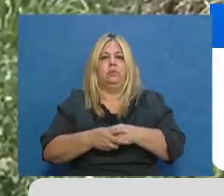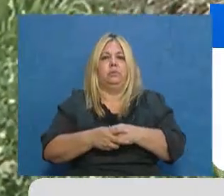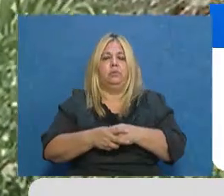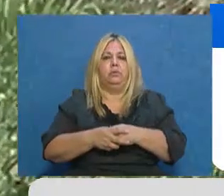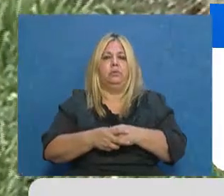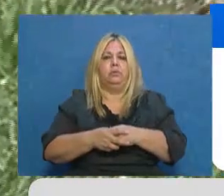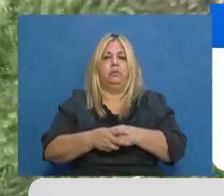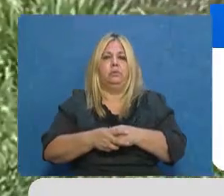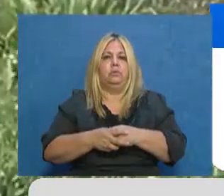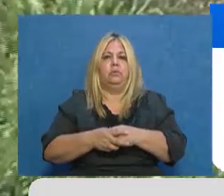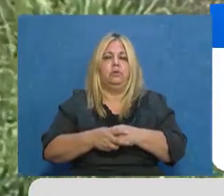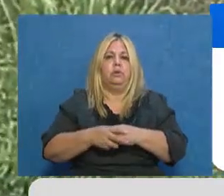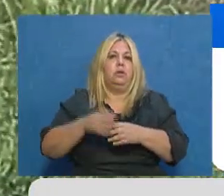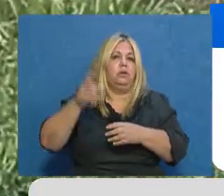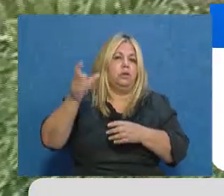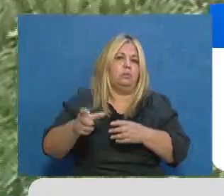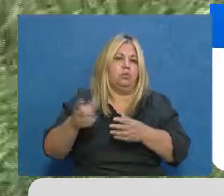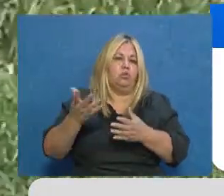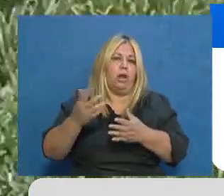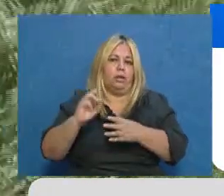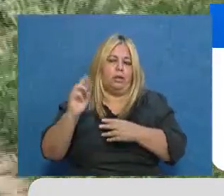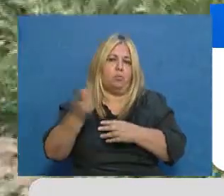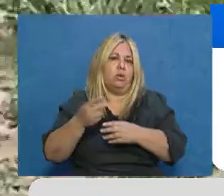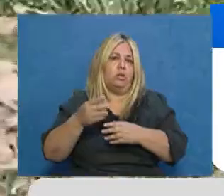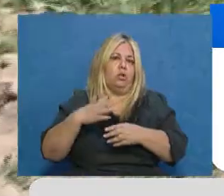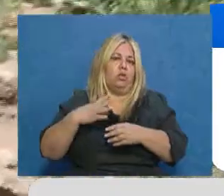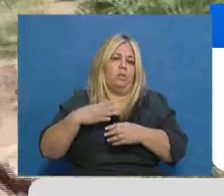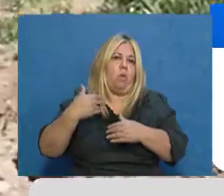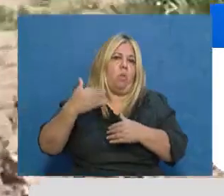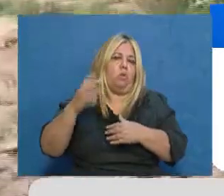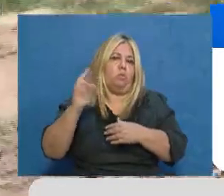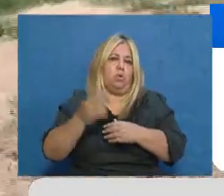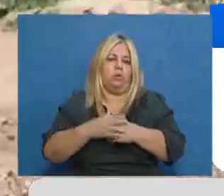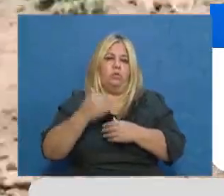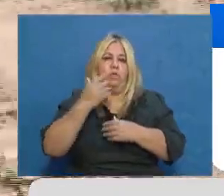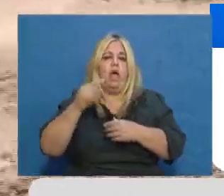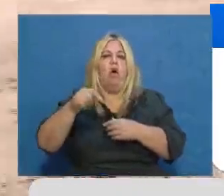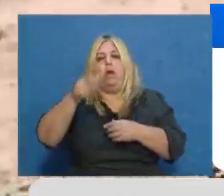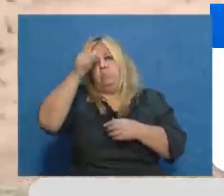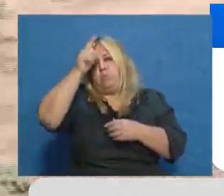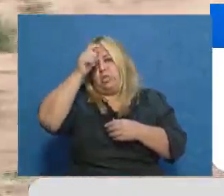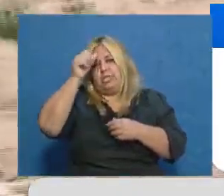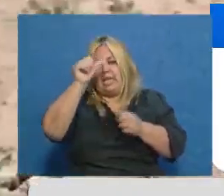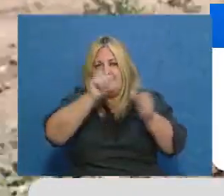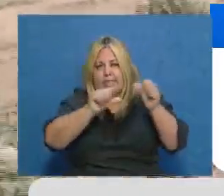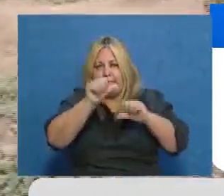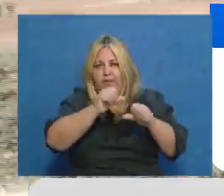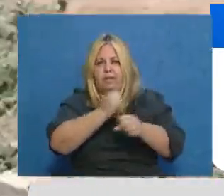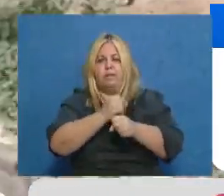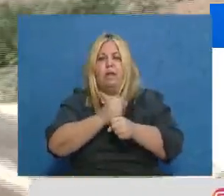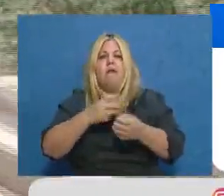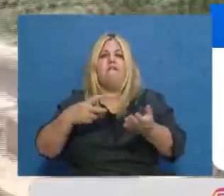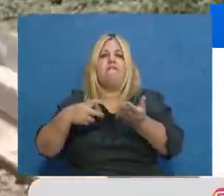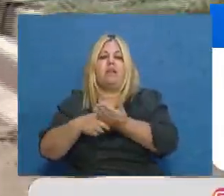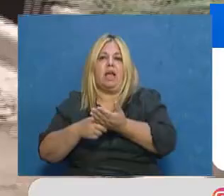estaría esta persona fallecida en este lugar. Está trabajando en el lugar policía científica, acaba de llegar la fiscal de